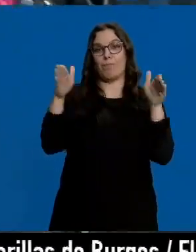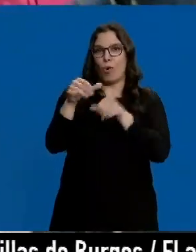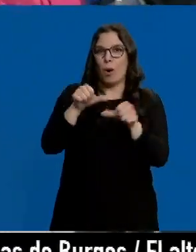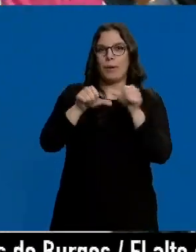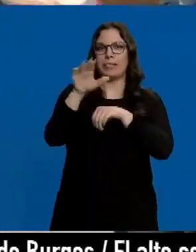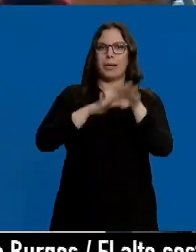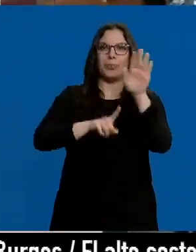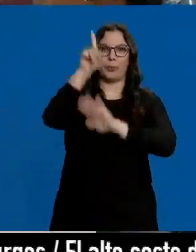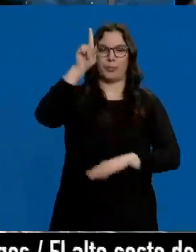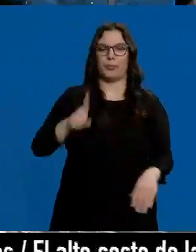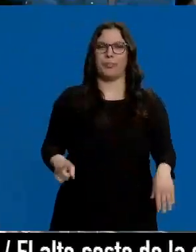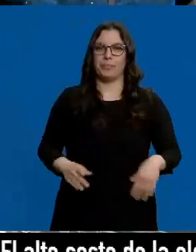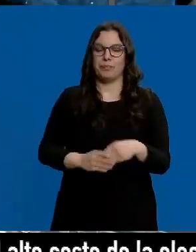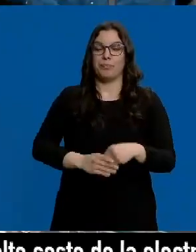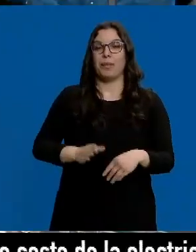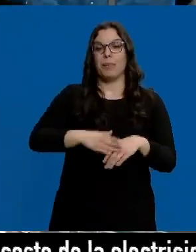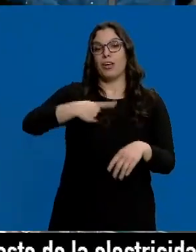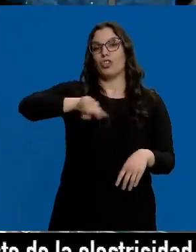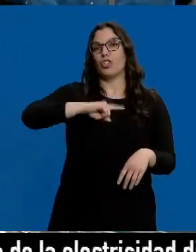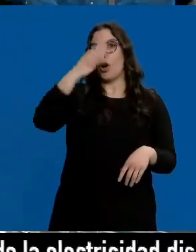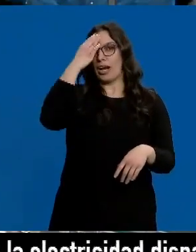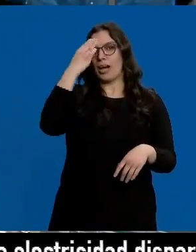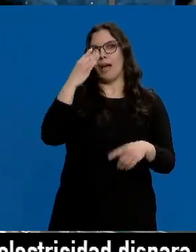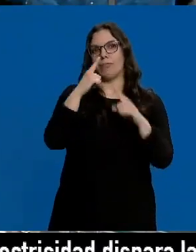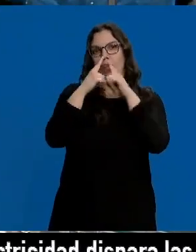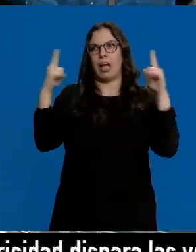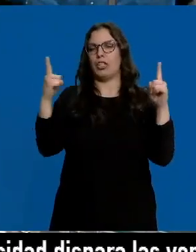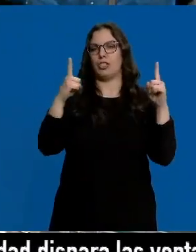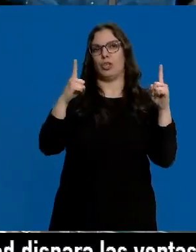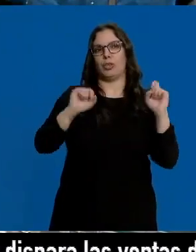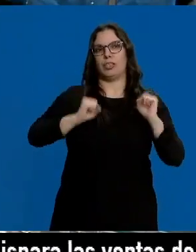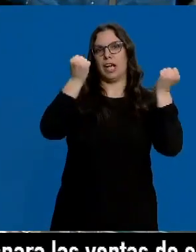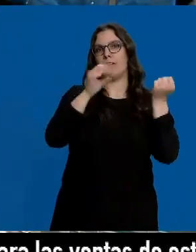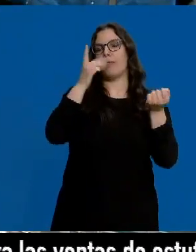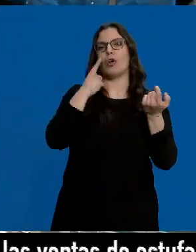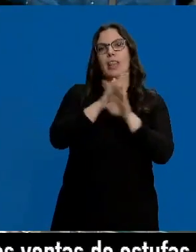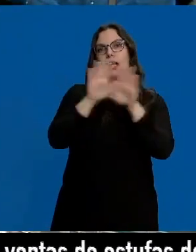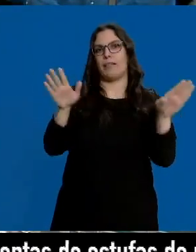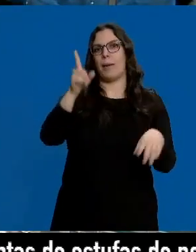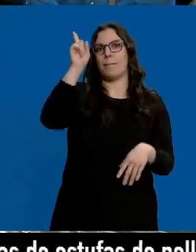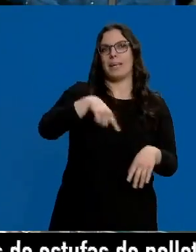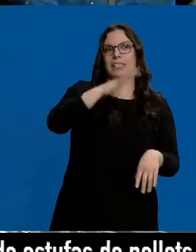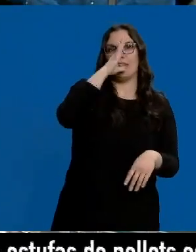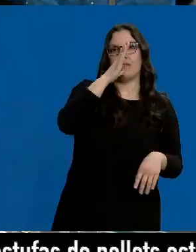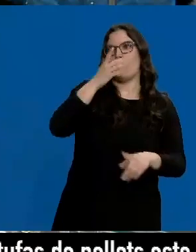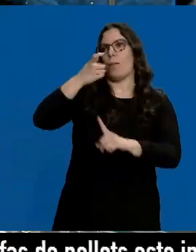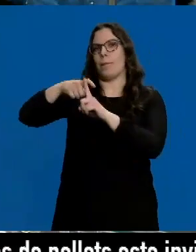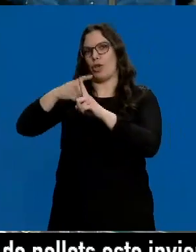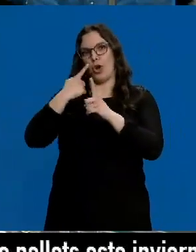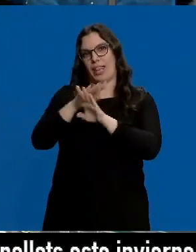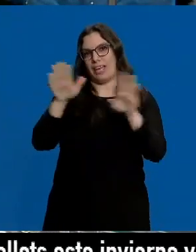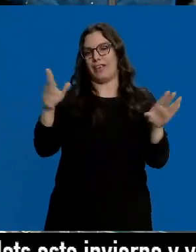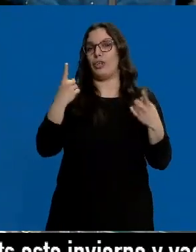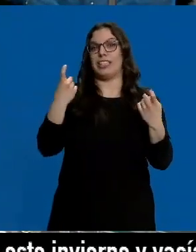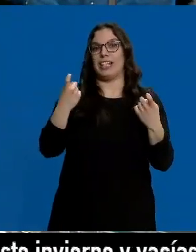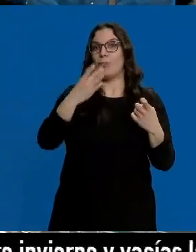relanzar la temporada. A nosotros el carnaval nos sustenta parte del año, porque no tiene nada que ver las ventas del mes de febrero con un mayo. Entonces